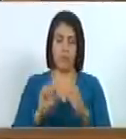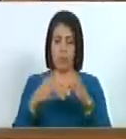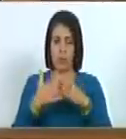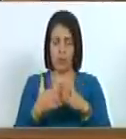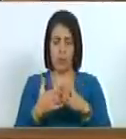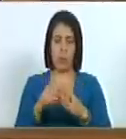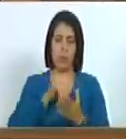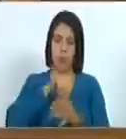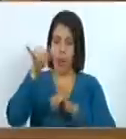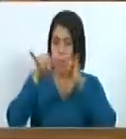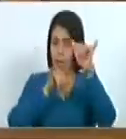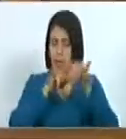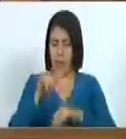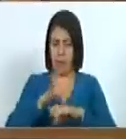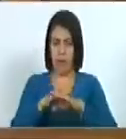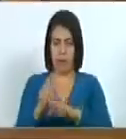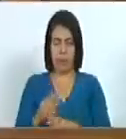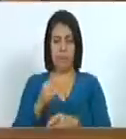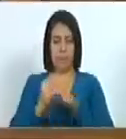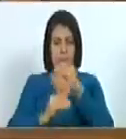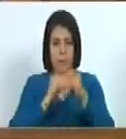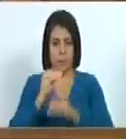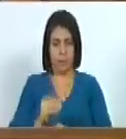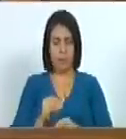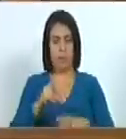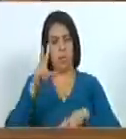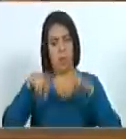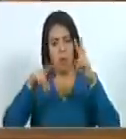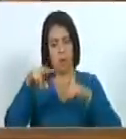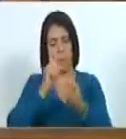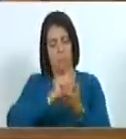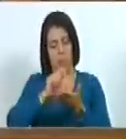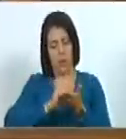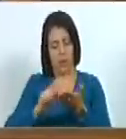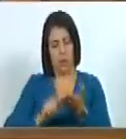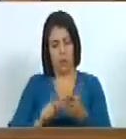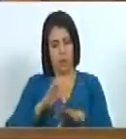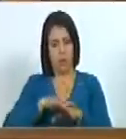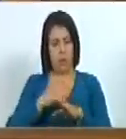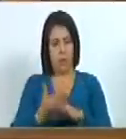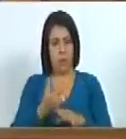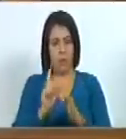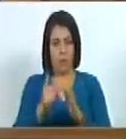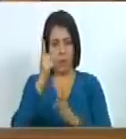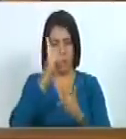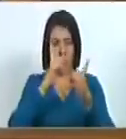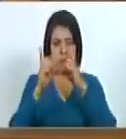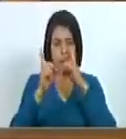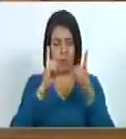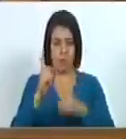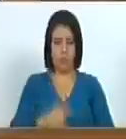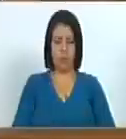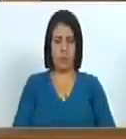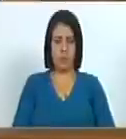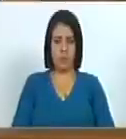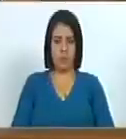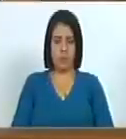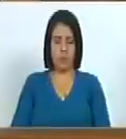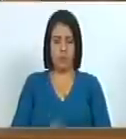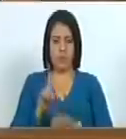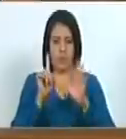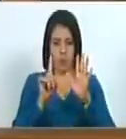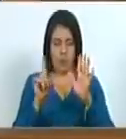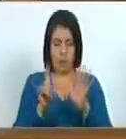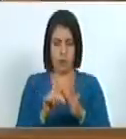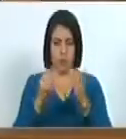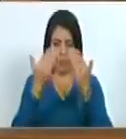sector aéreo con su correspondiente exposición de motivos a los efectos de su primera discusión. Sexto punto